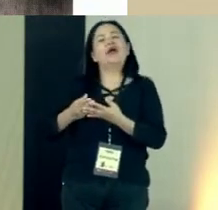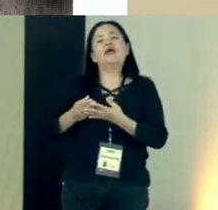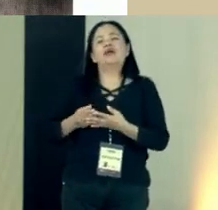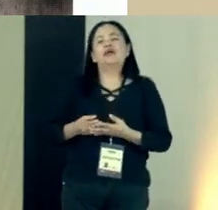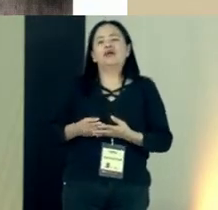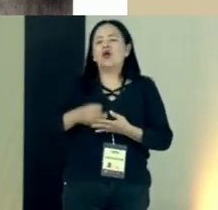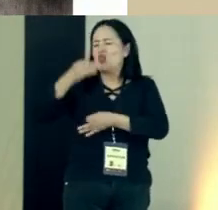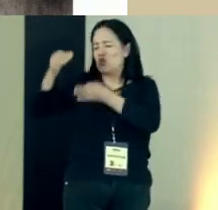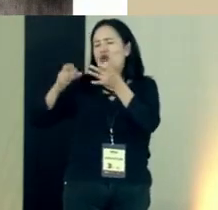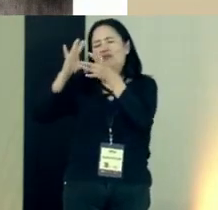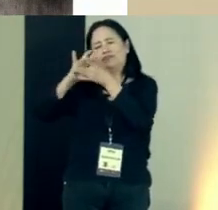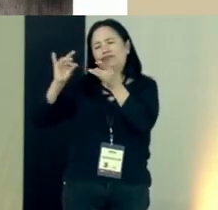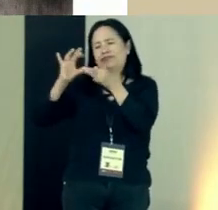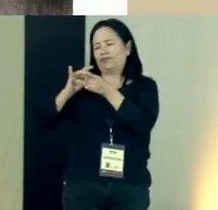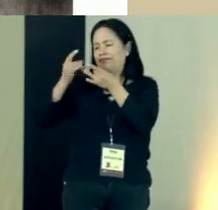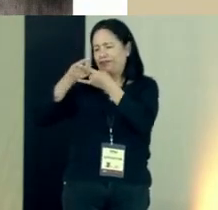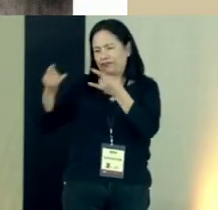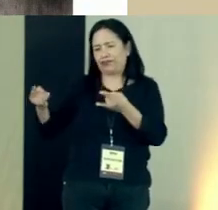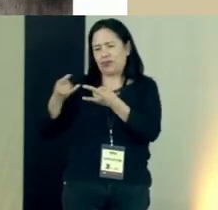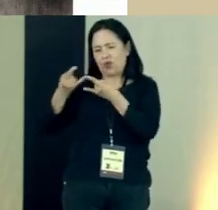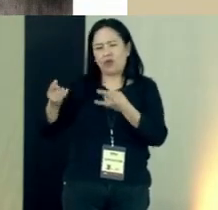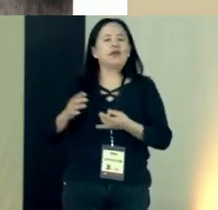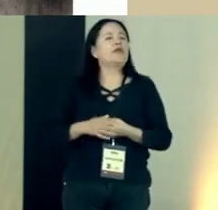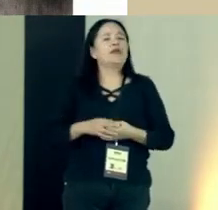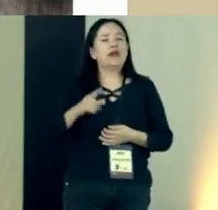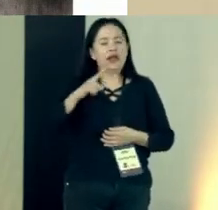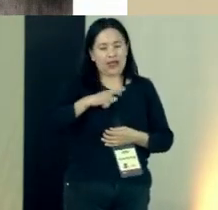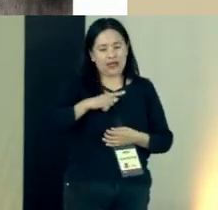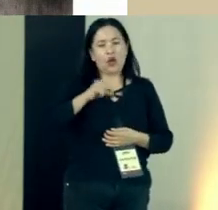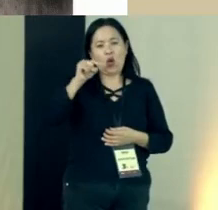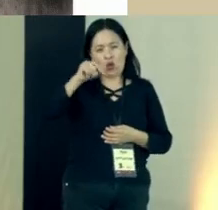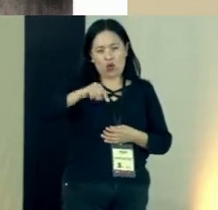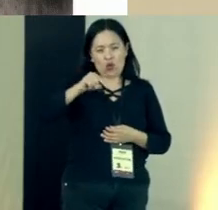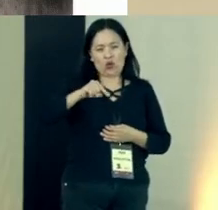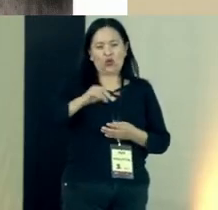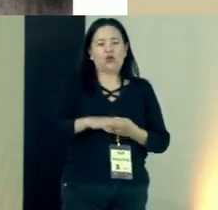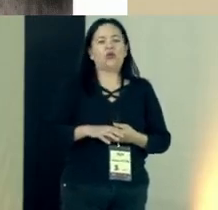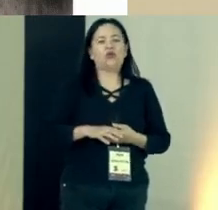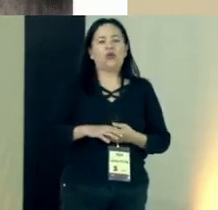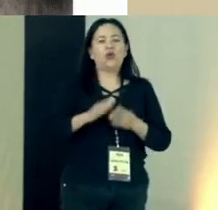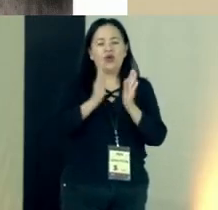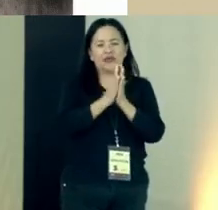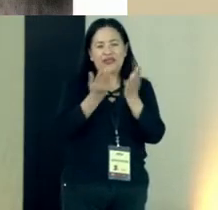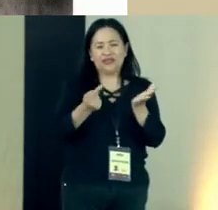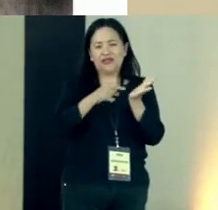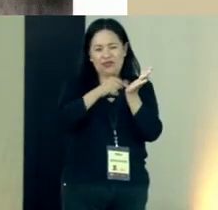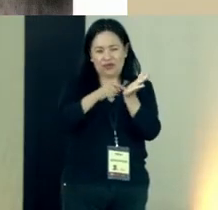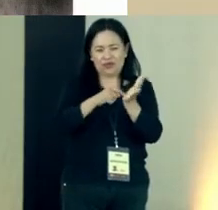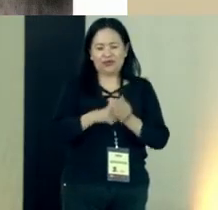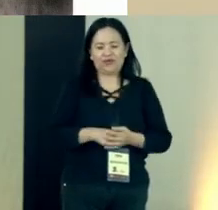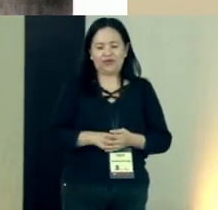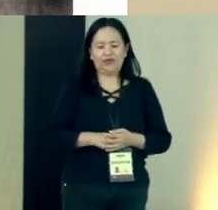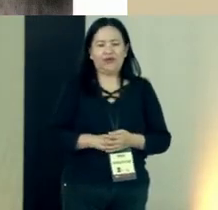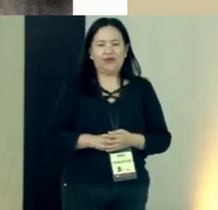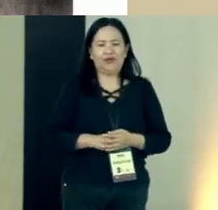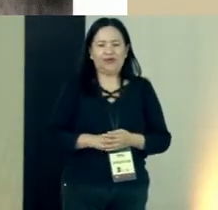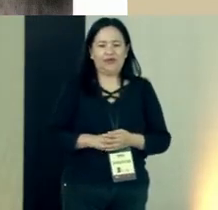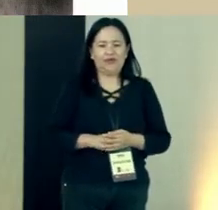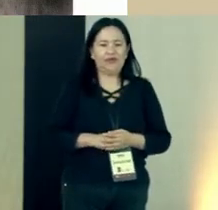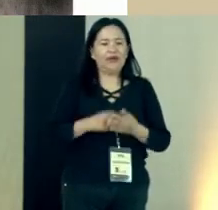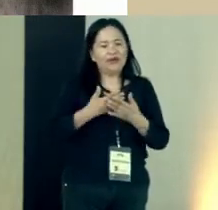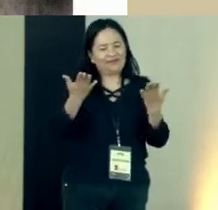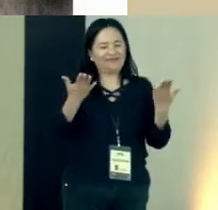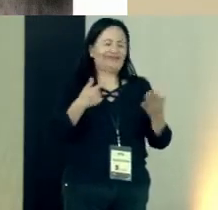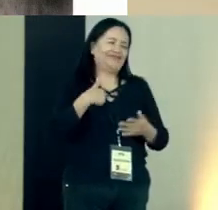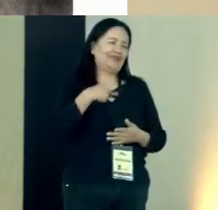que es lo que nos convoca hoy este cuento en la colección popular del Fondo de Cultura Económica. Y bueno, Paula,